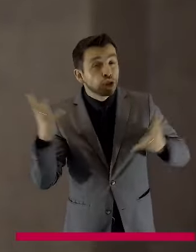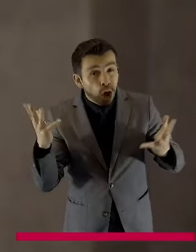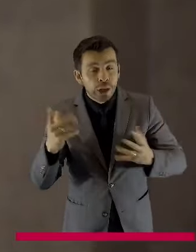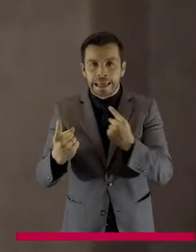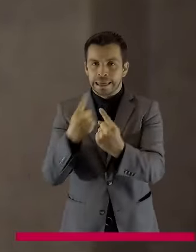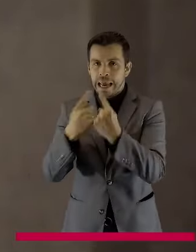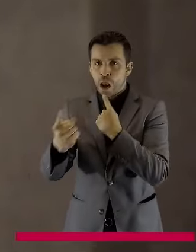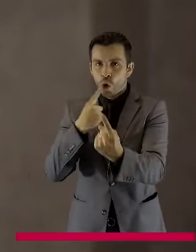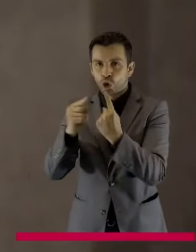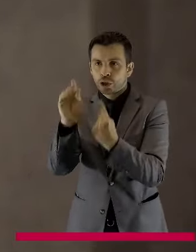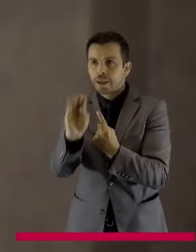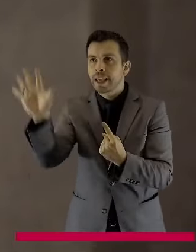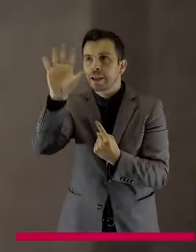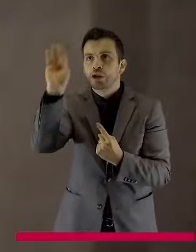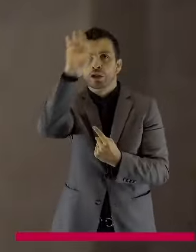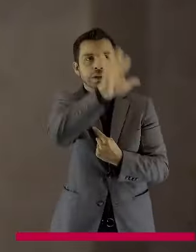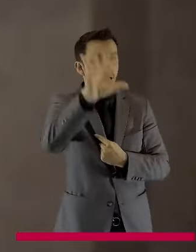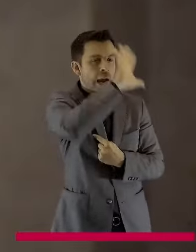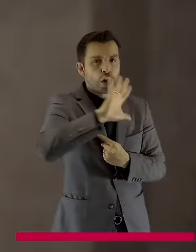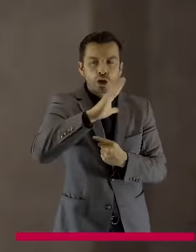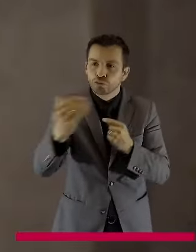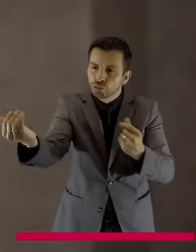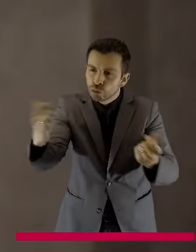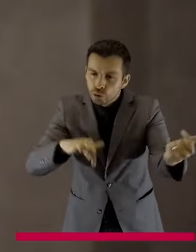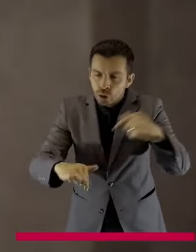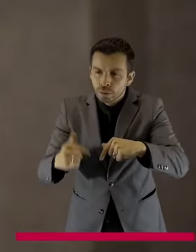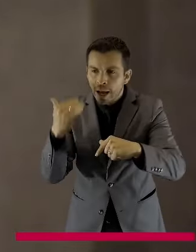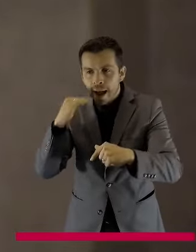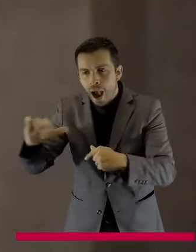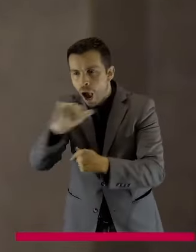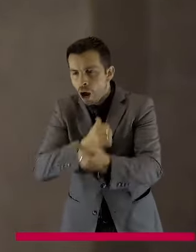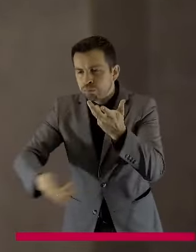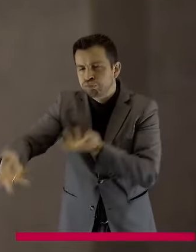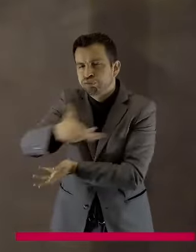territorios con las mujeres,